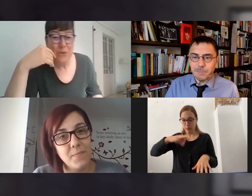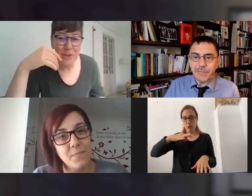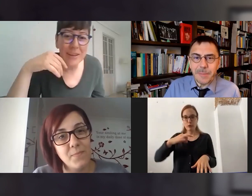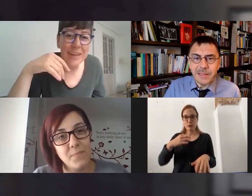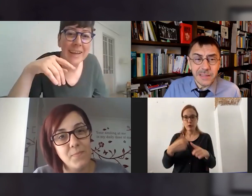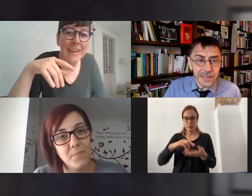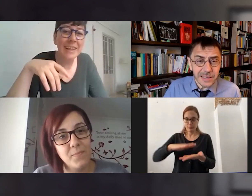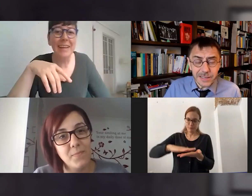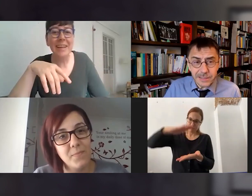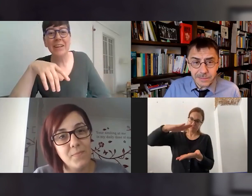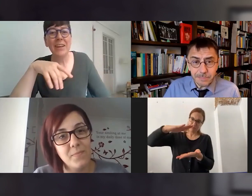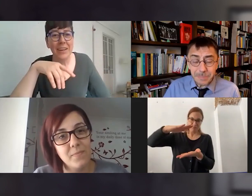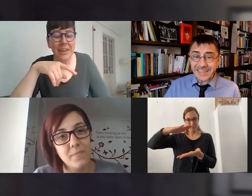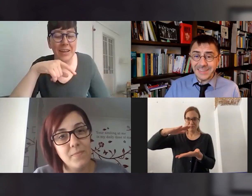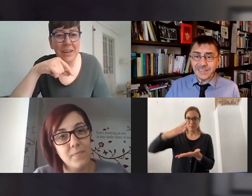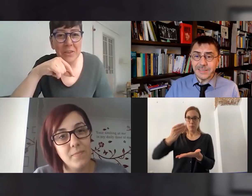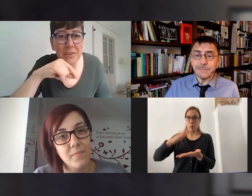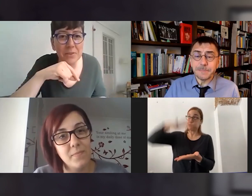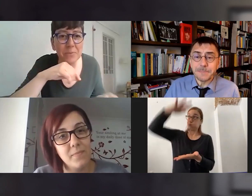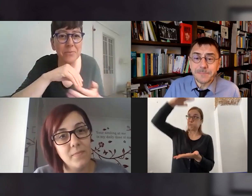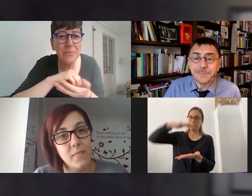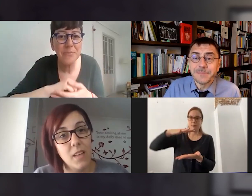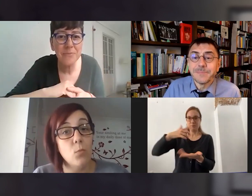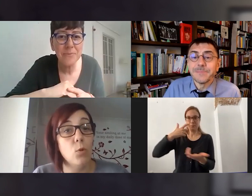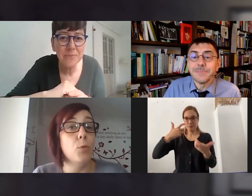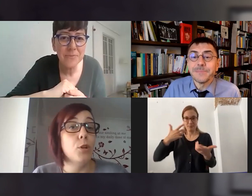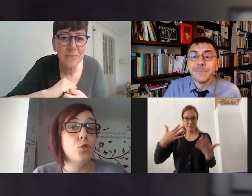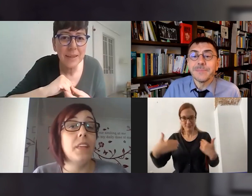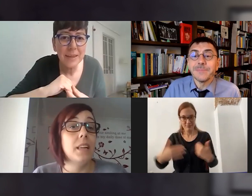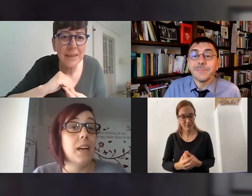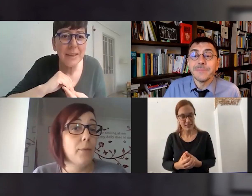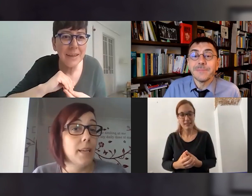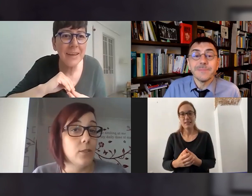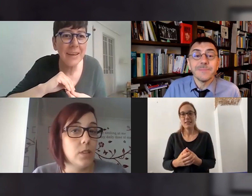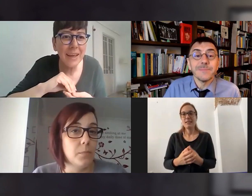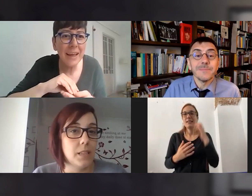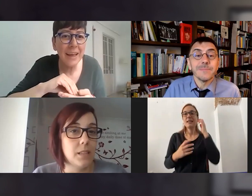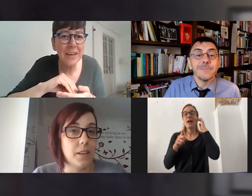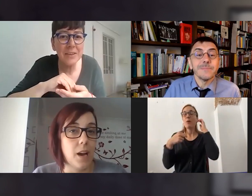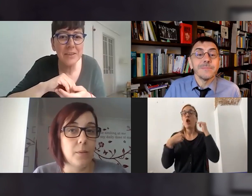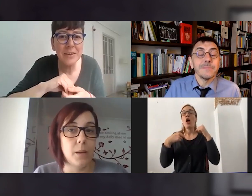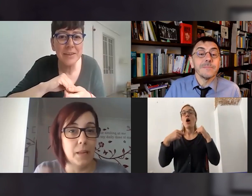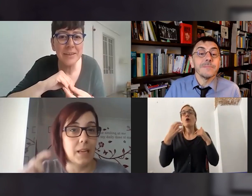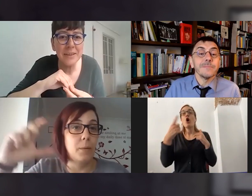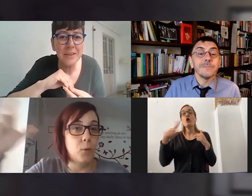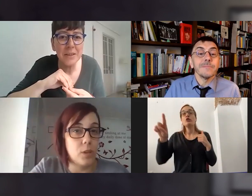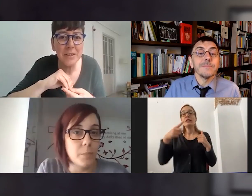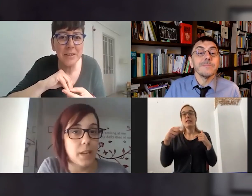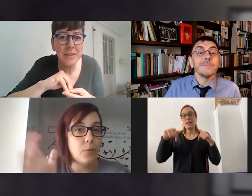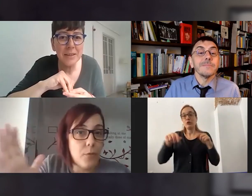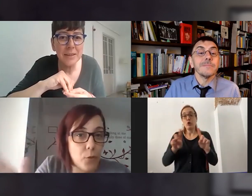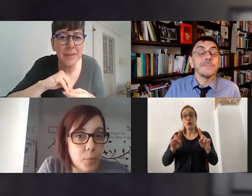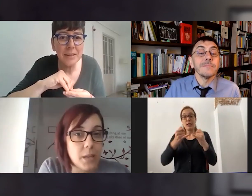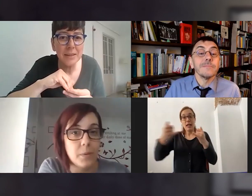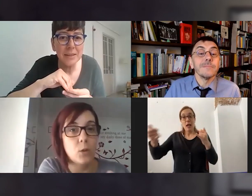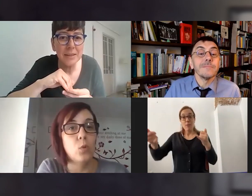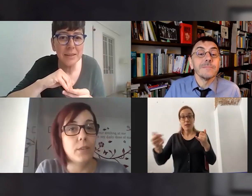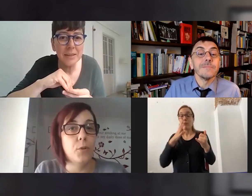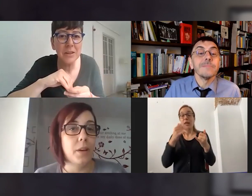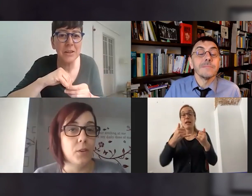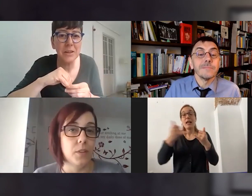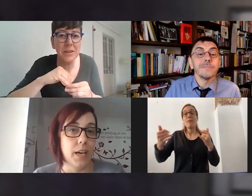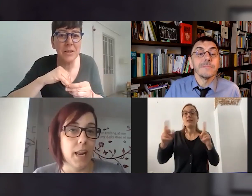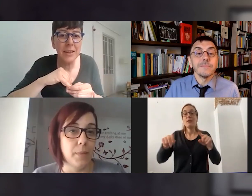es especialmente brillante. Bueno, por eso nace el cable, ¿no? También nace el cable porque también era una forma de